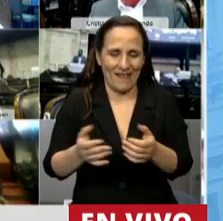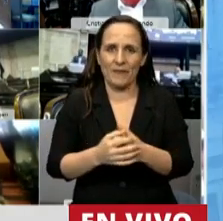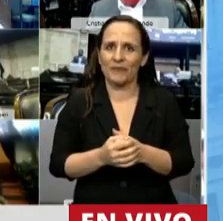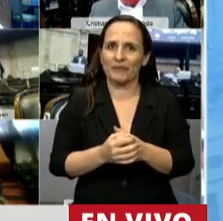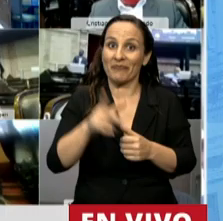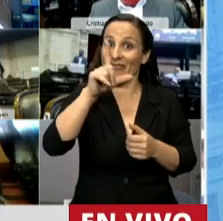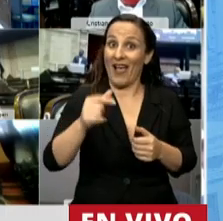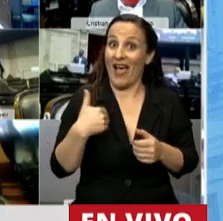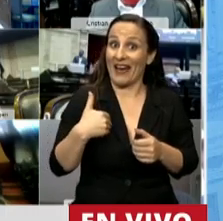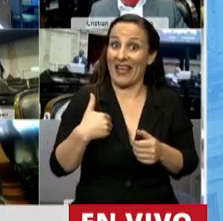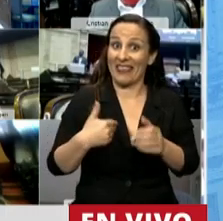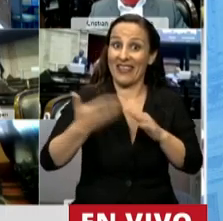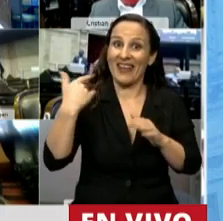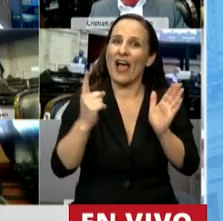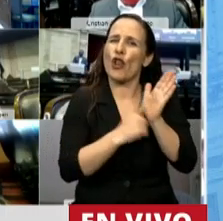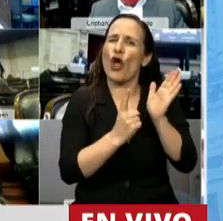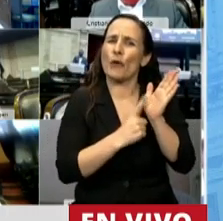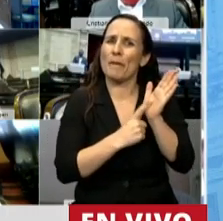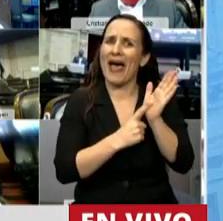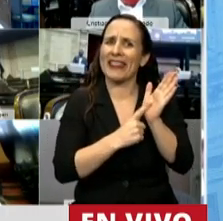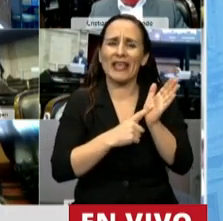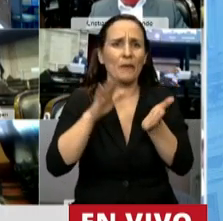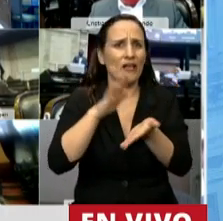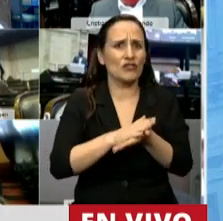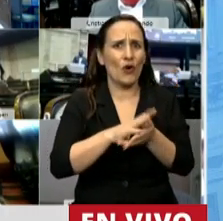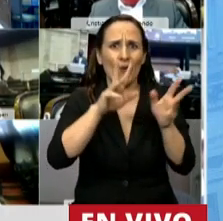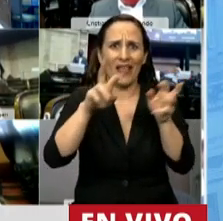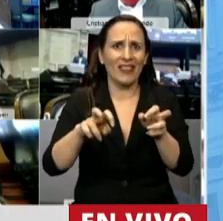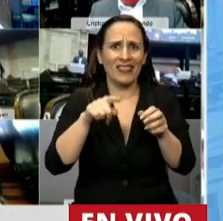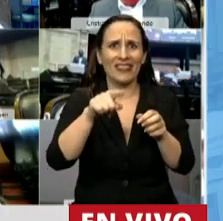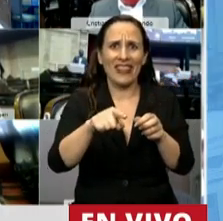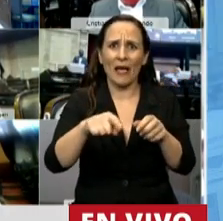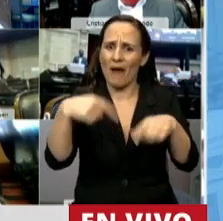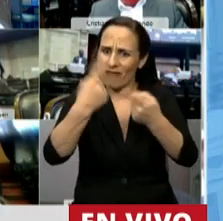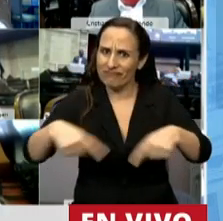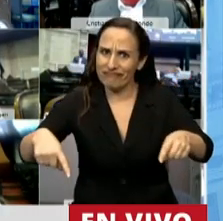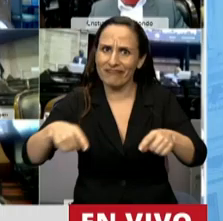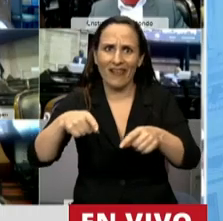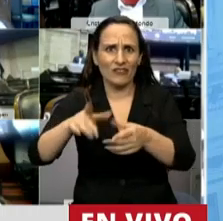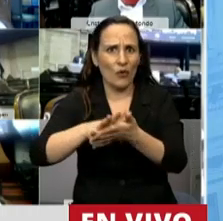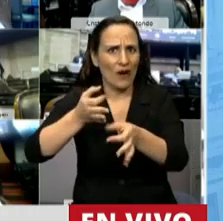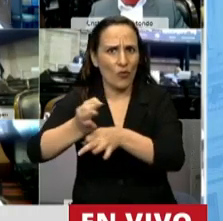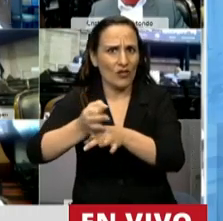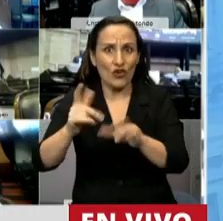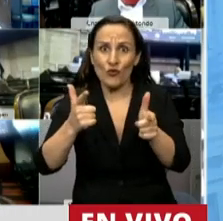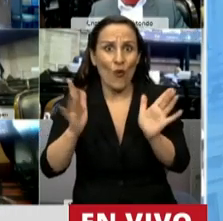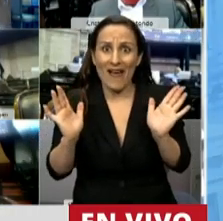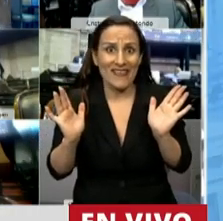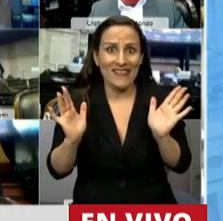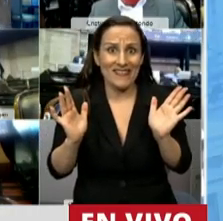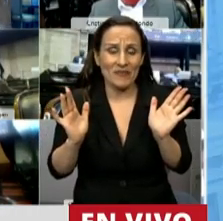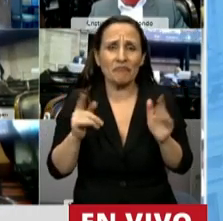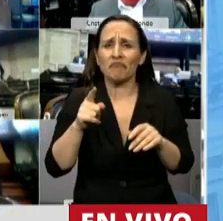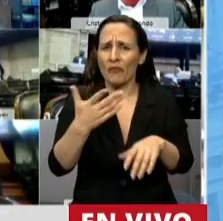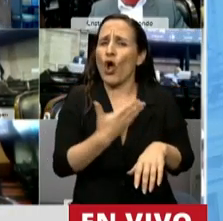Argentina no hay antecedentes de normativa que regule las cuestiones relacionadas a la producción de materiales educativos. Los gobiernos tienen entre